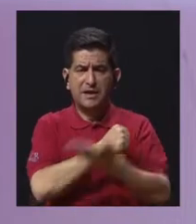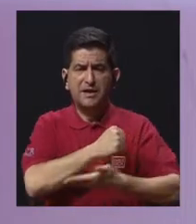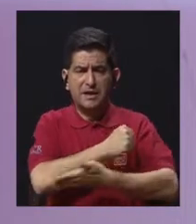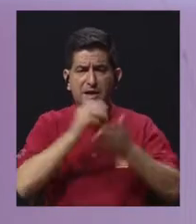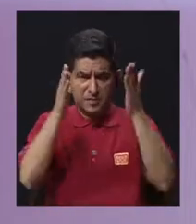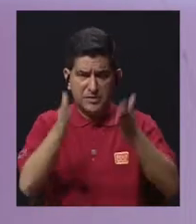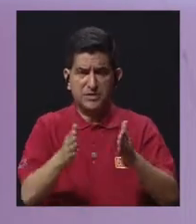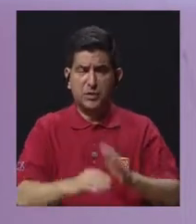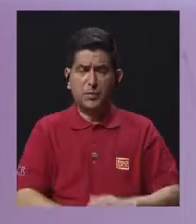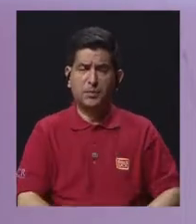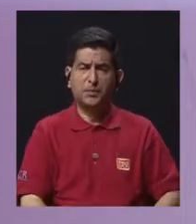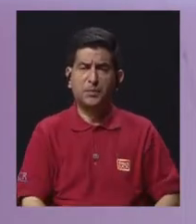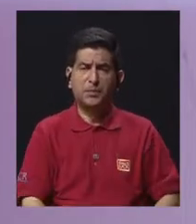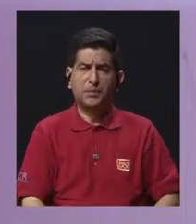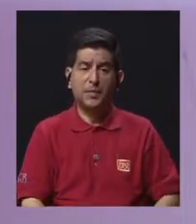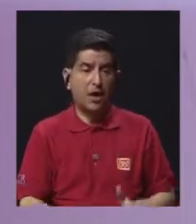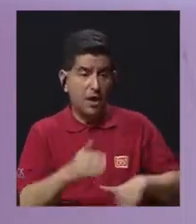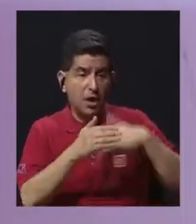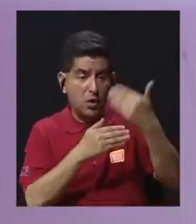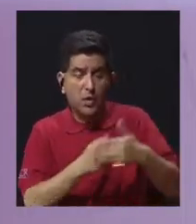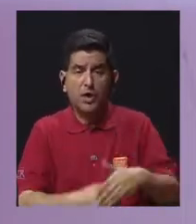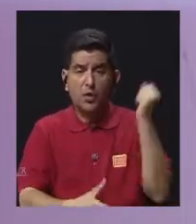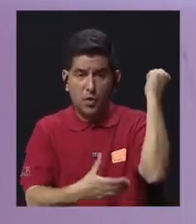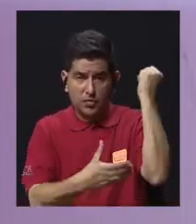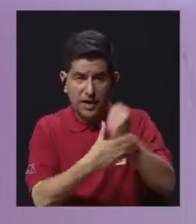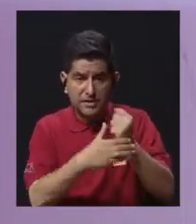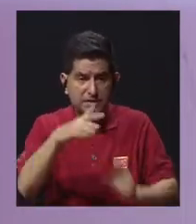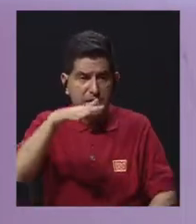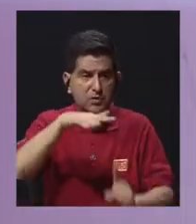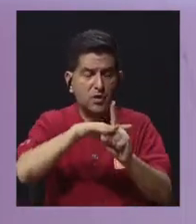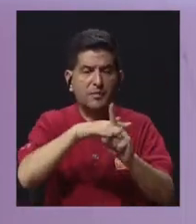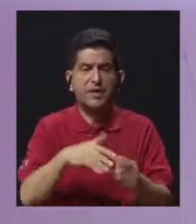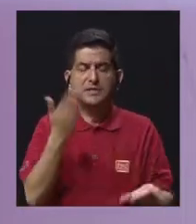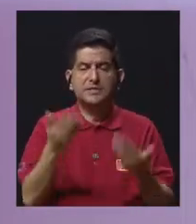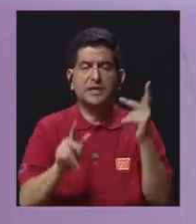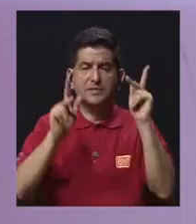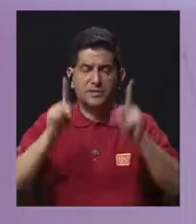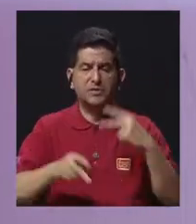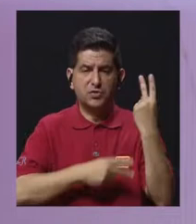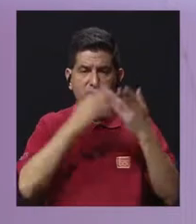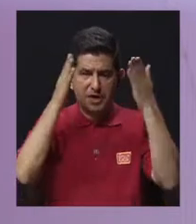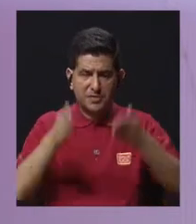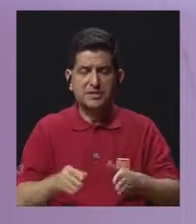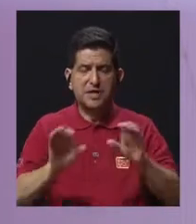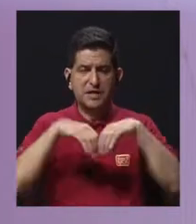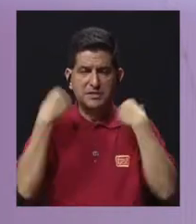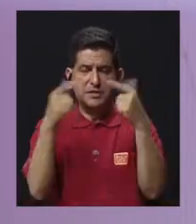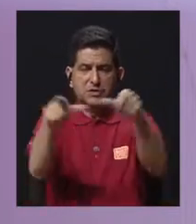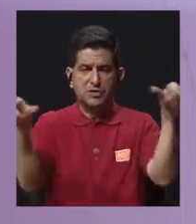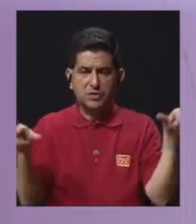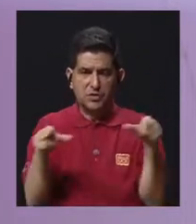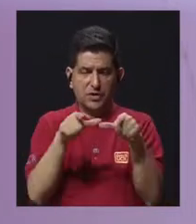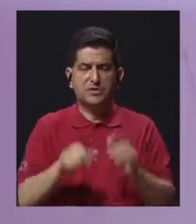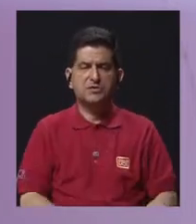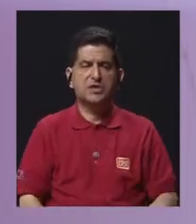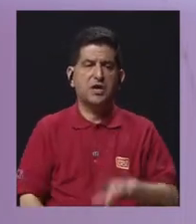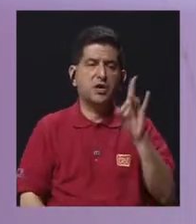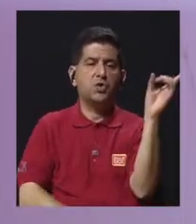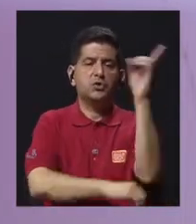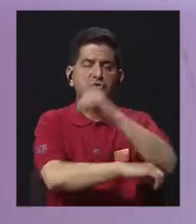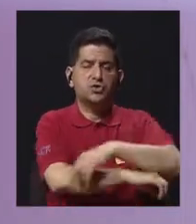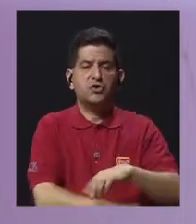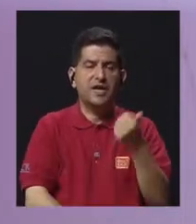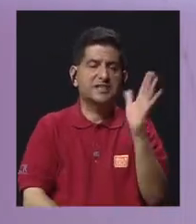por ejemplo, asesinaban a un campesino. Después de su asesinato aparecían tal vez visitantes de